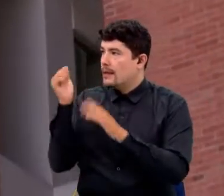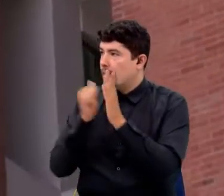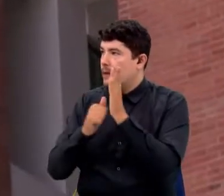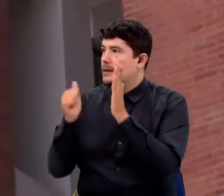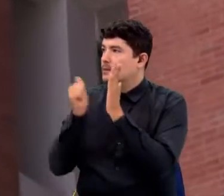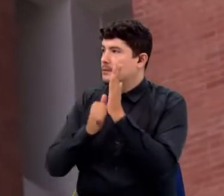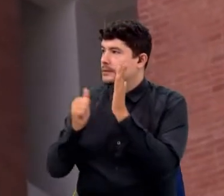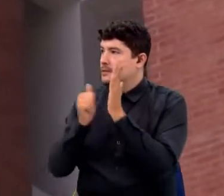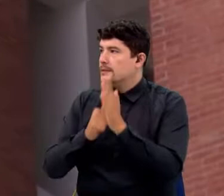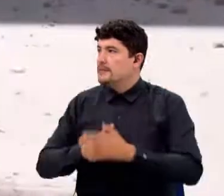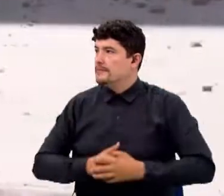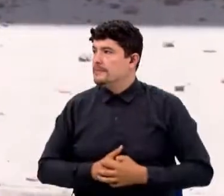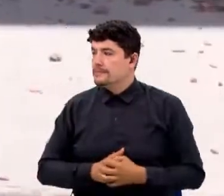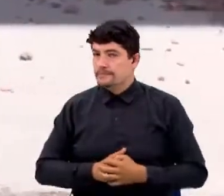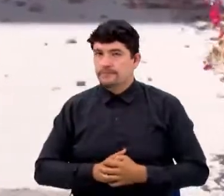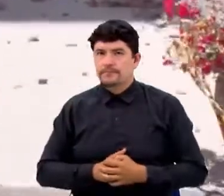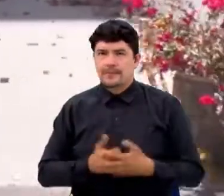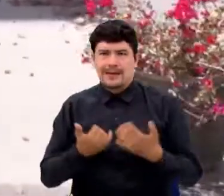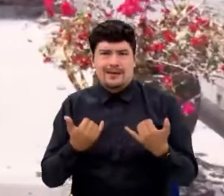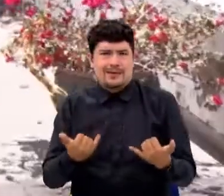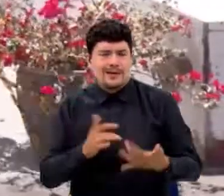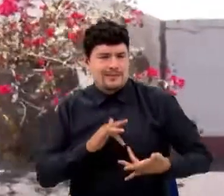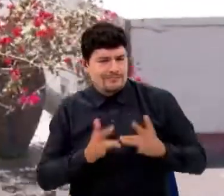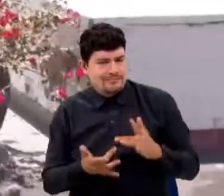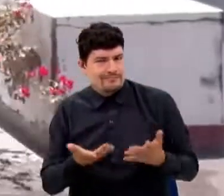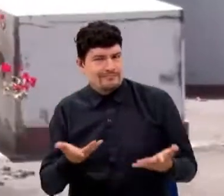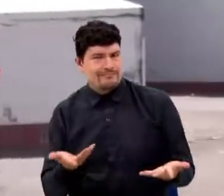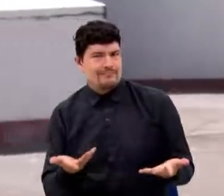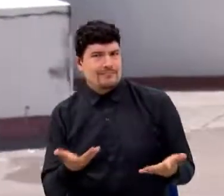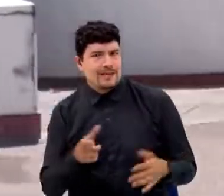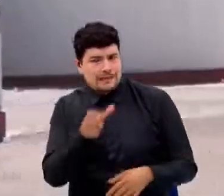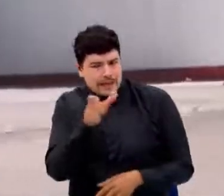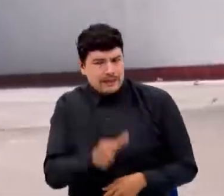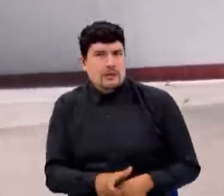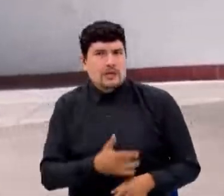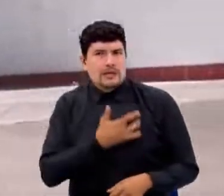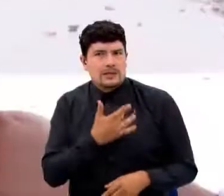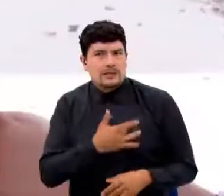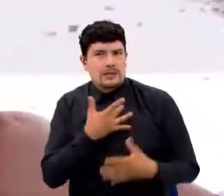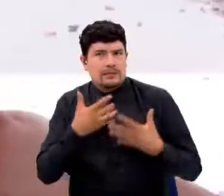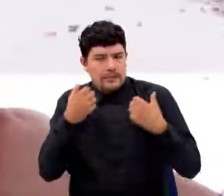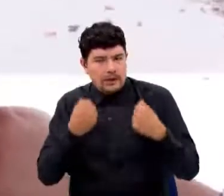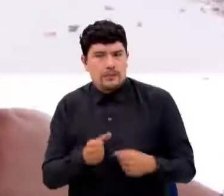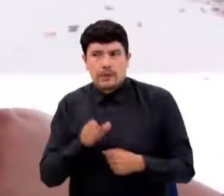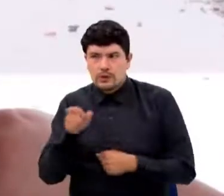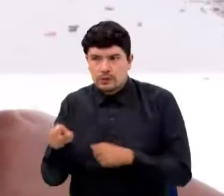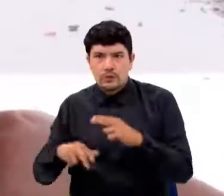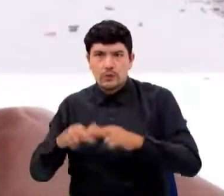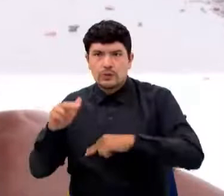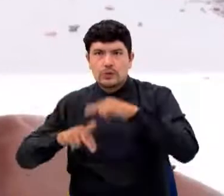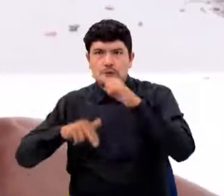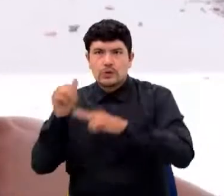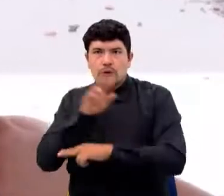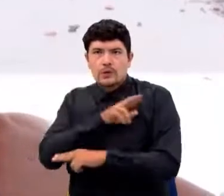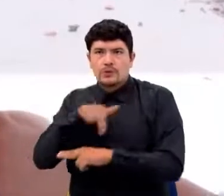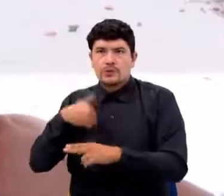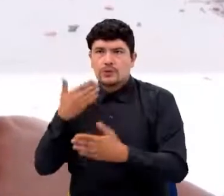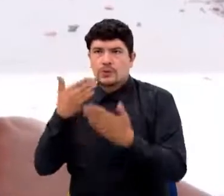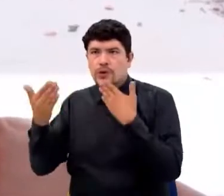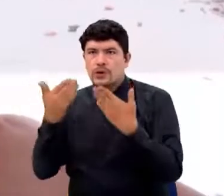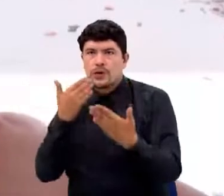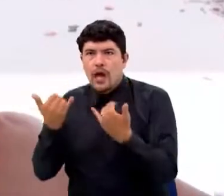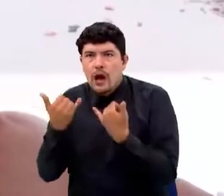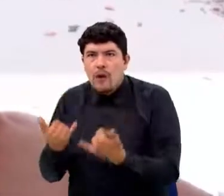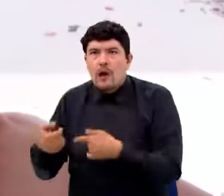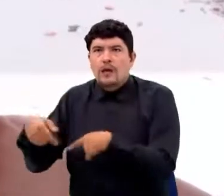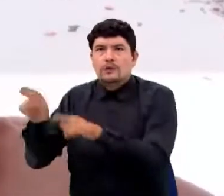punto en que esto es indolencia, es indolente que una persona, no sé, apersone de algo que construyó y de algo que le confiamos todos y que hoy en día